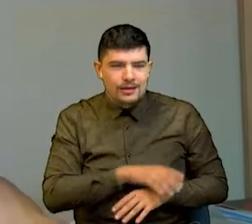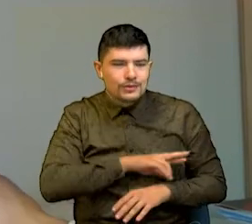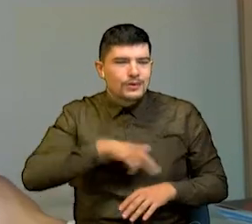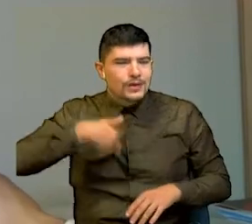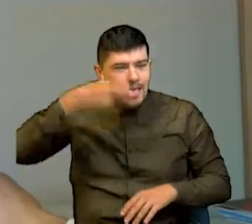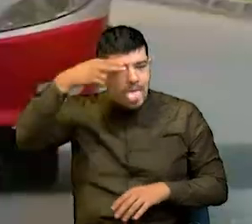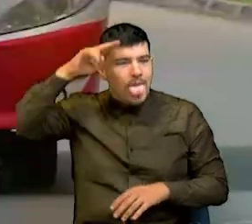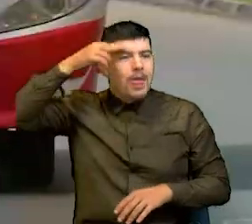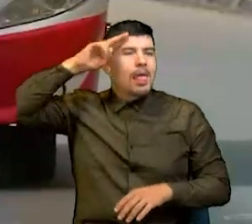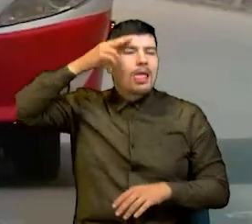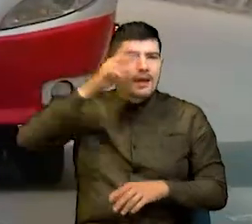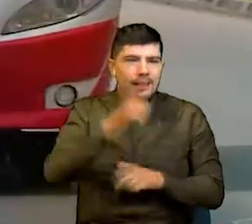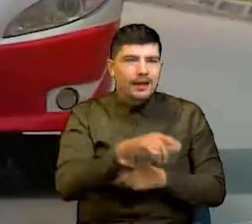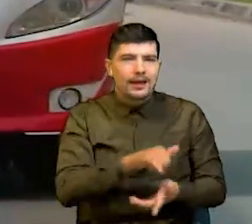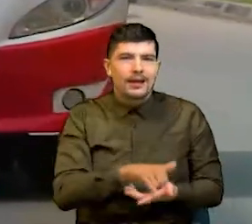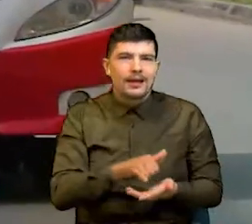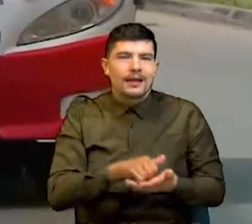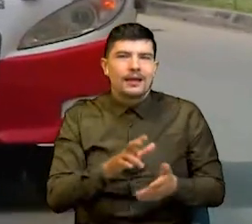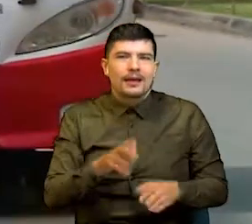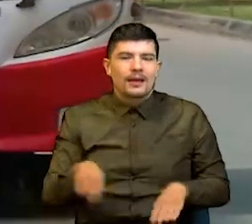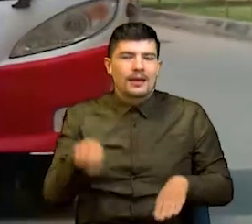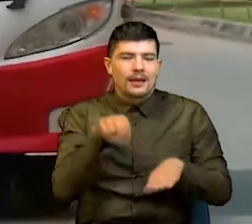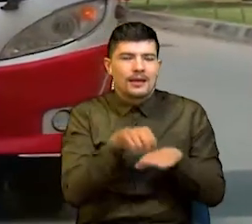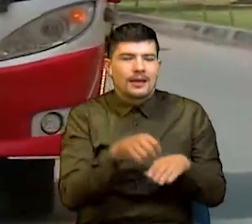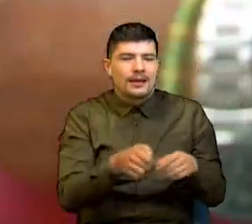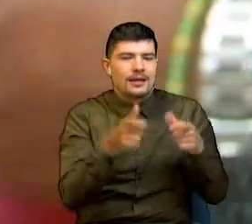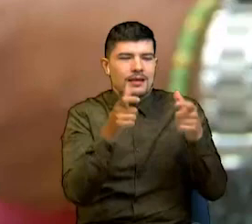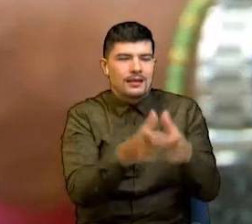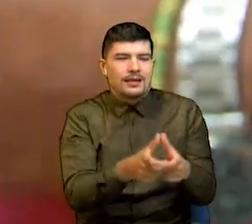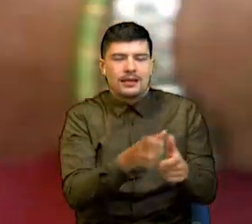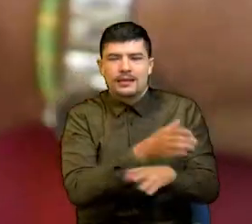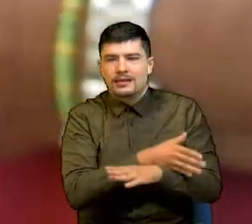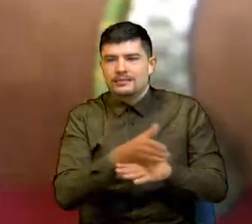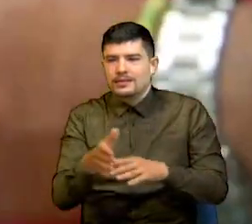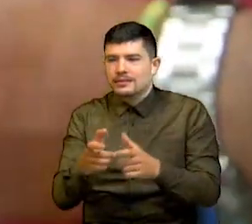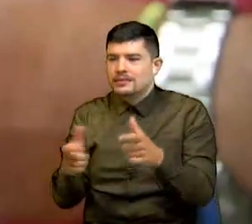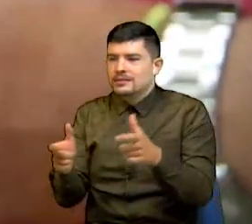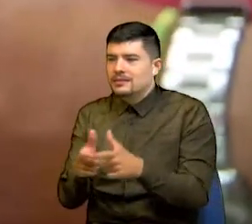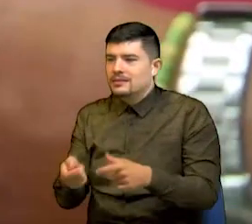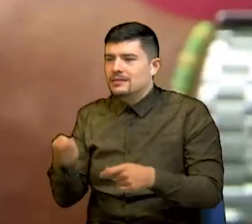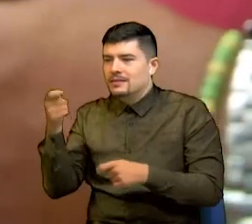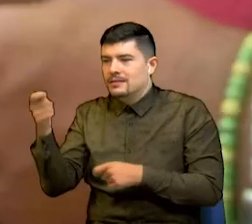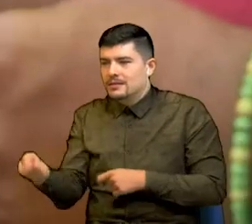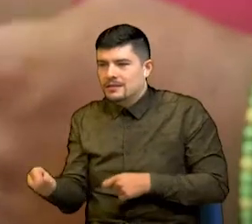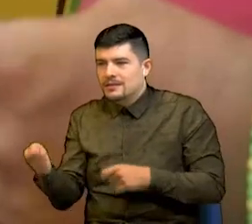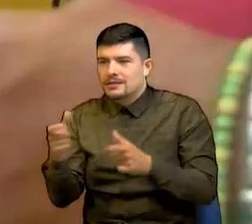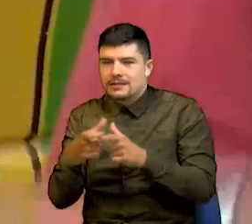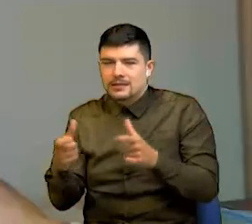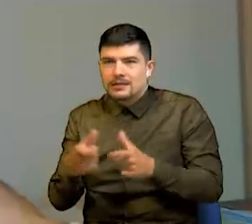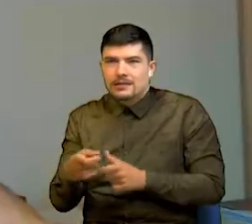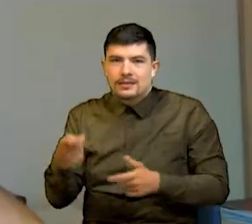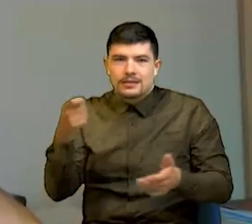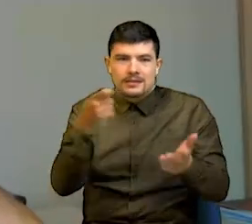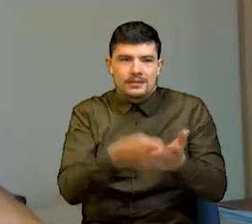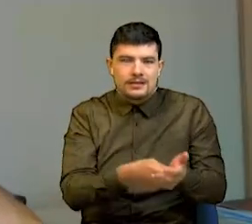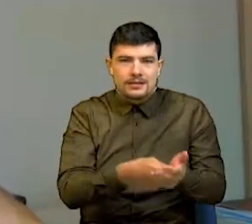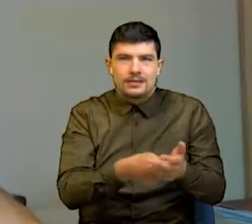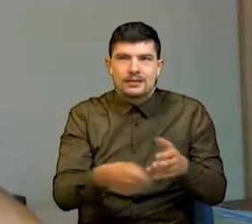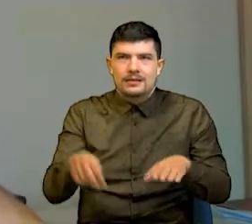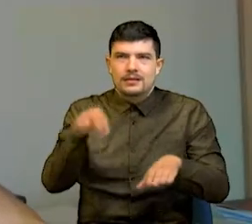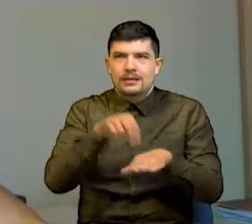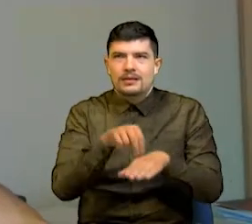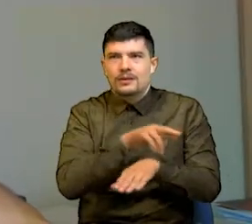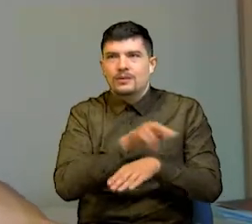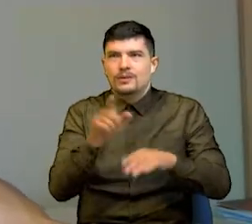bus entregar un papelito luego subirnos al otro entregar otro papelito luego volver a volver a asu